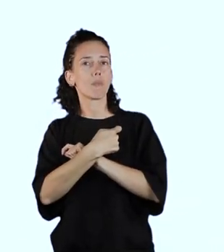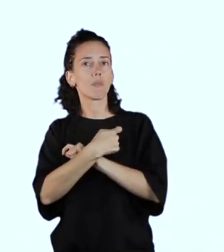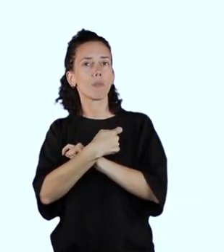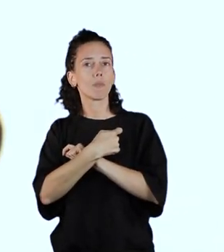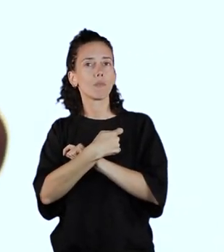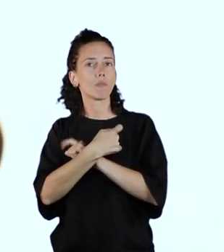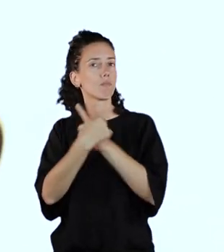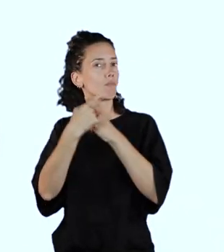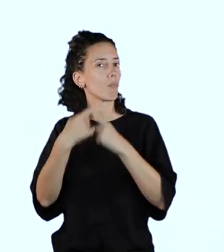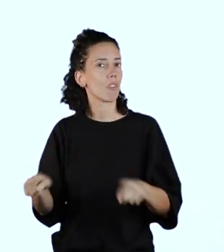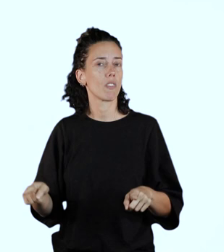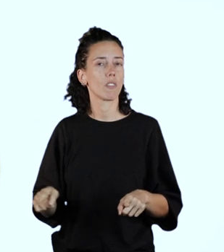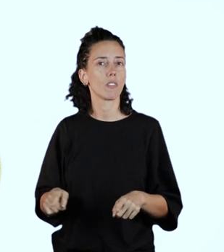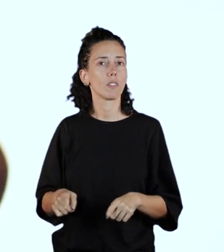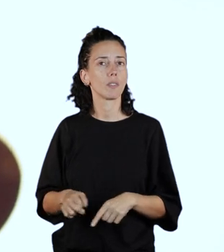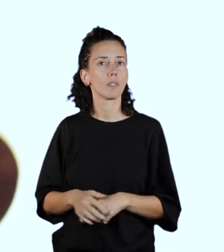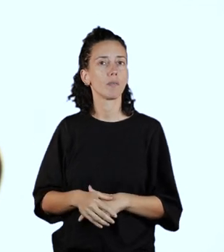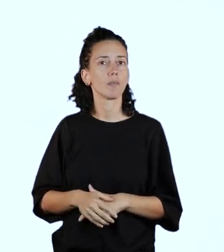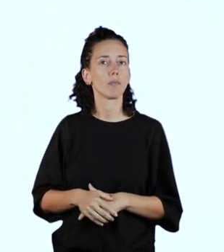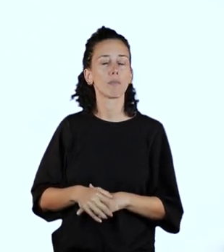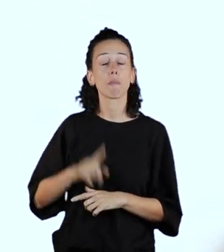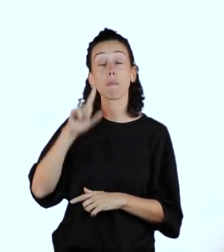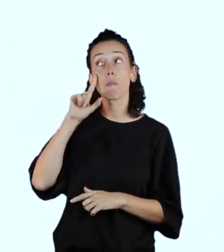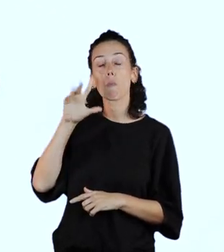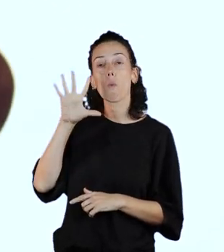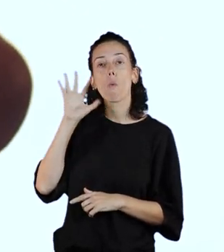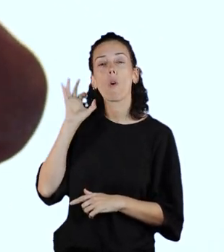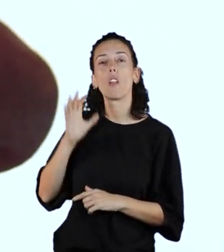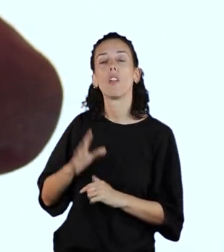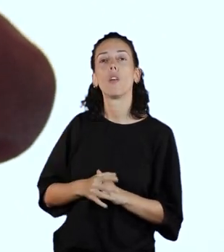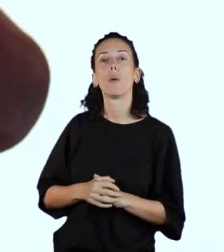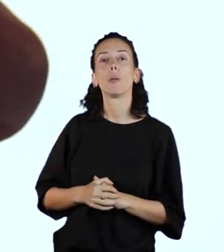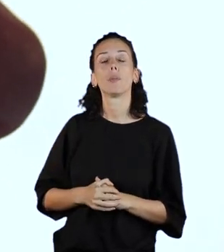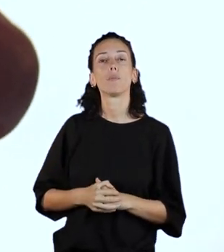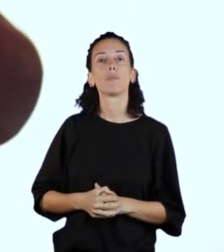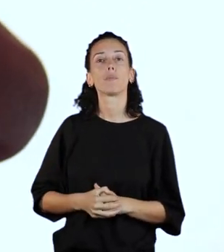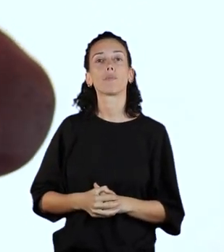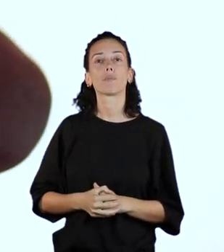Me acuerdo que